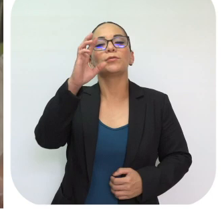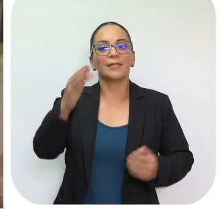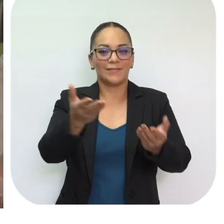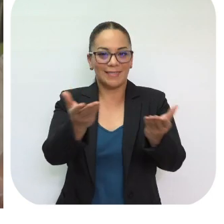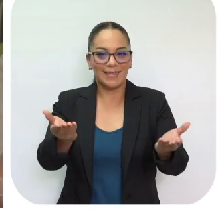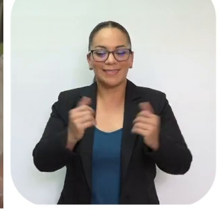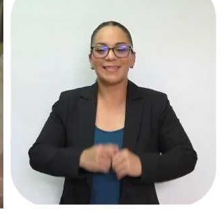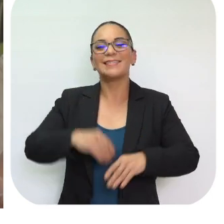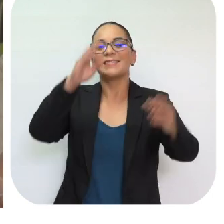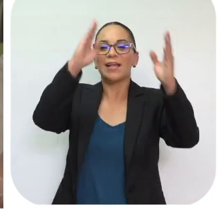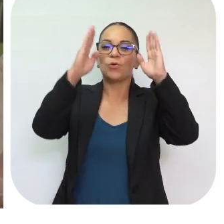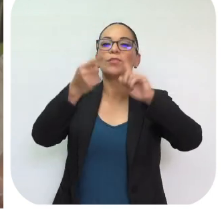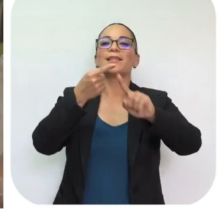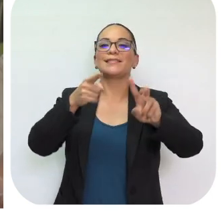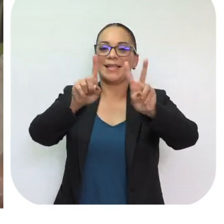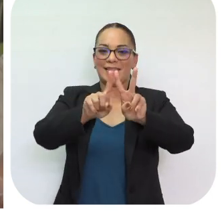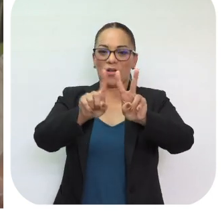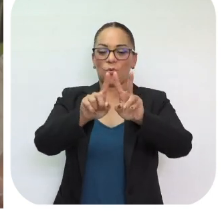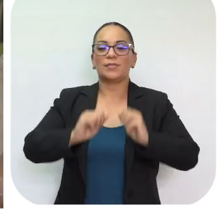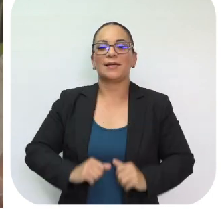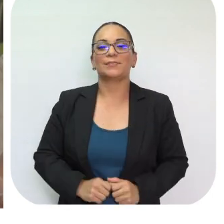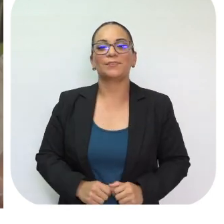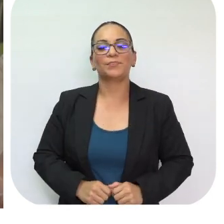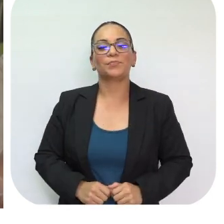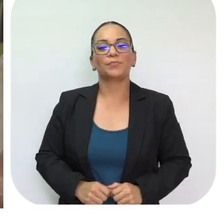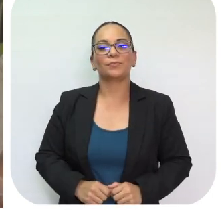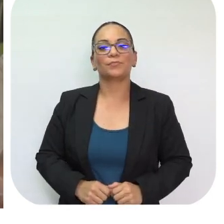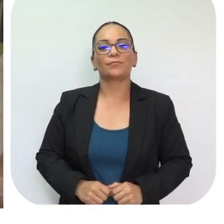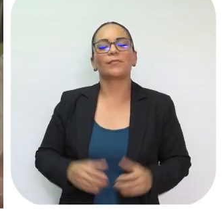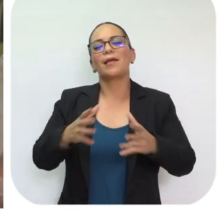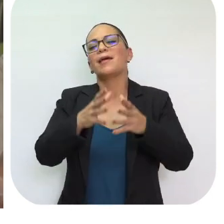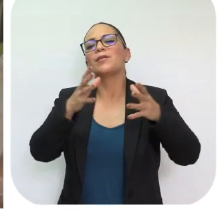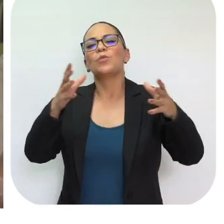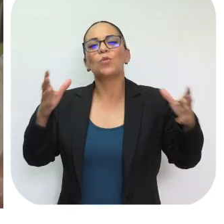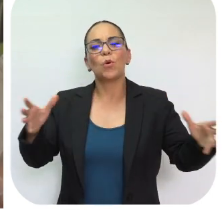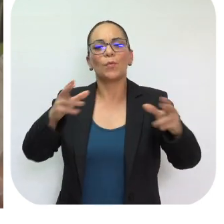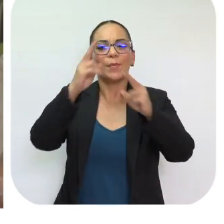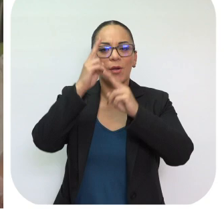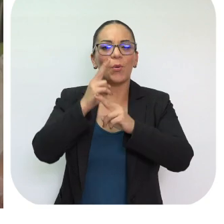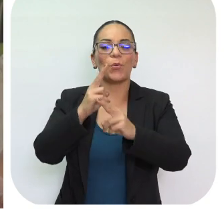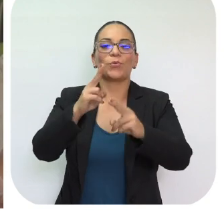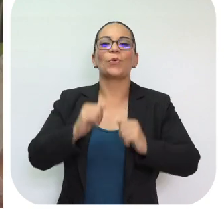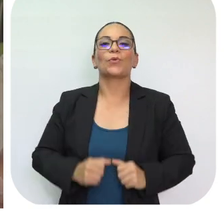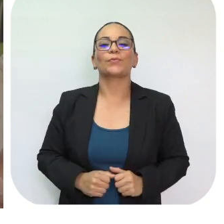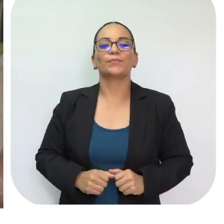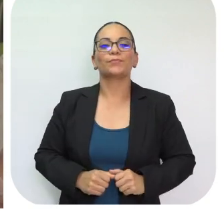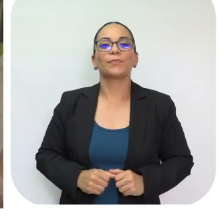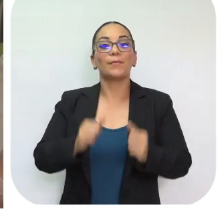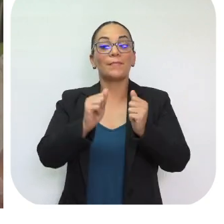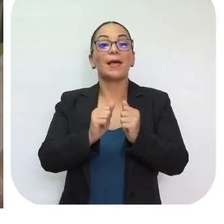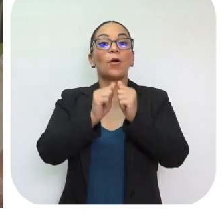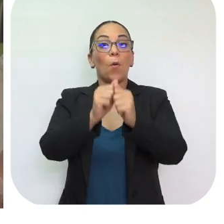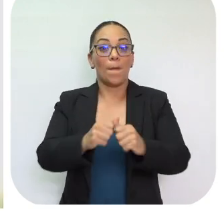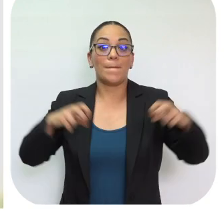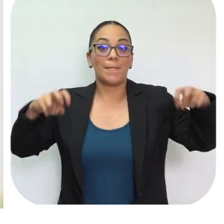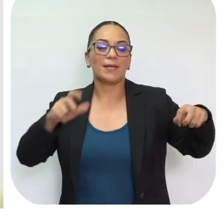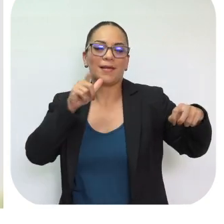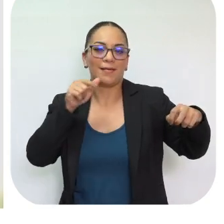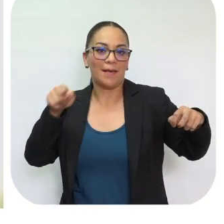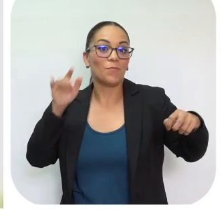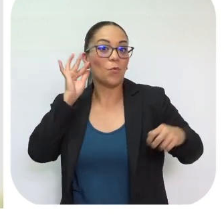Compatriotas, saludos desde Nicoya. Tengo el enorme honor de que me acompañe doña